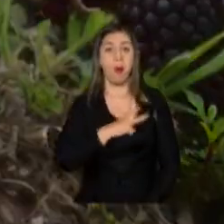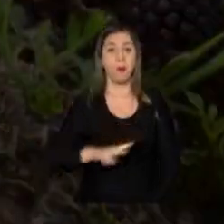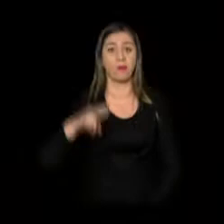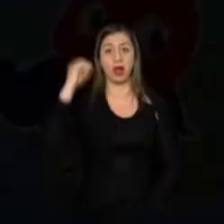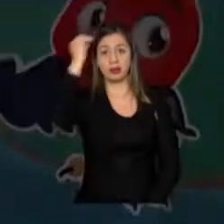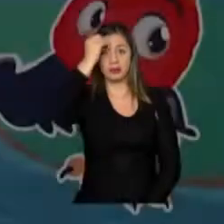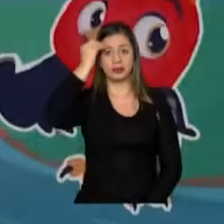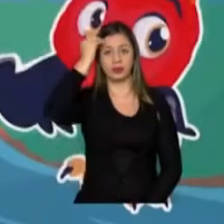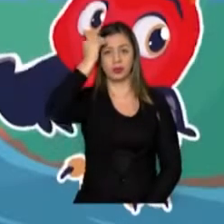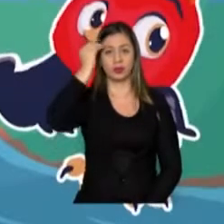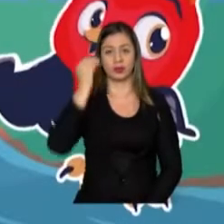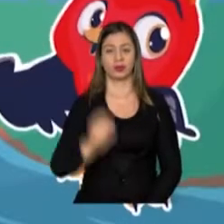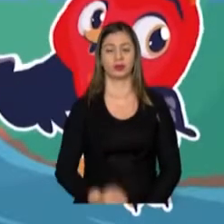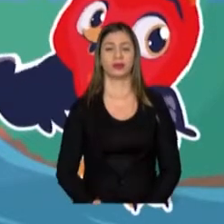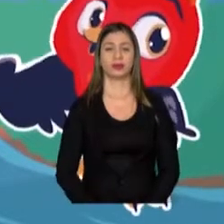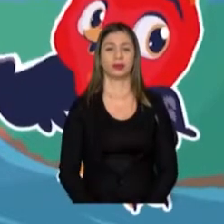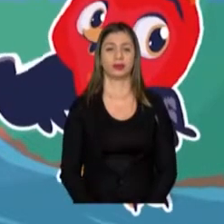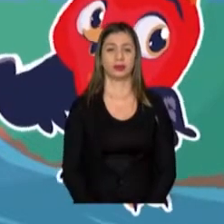Sueños.